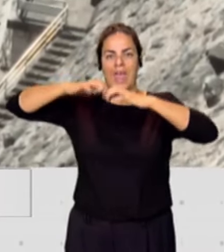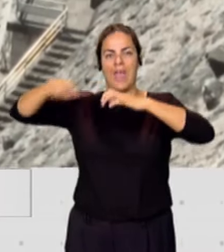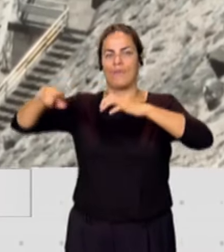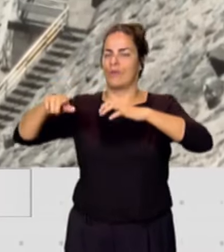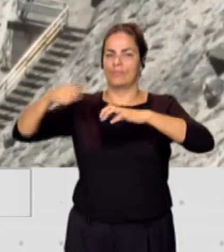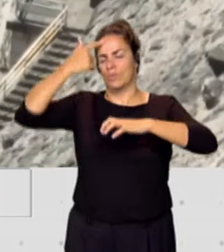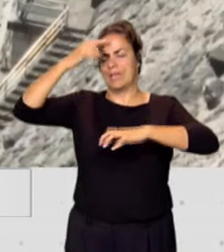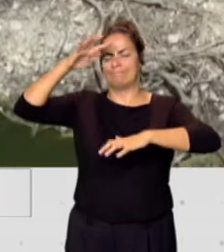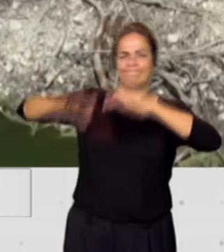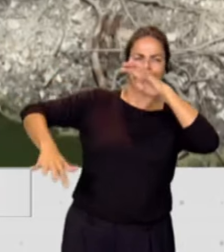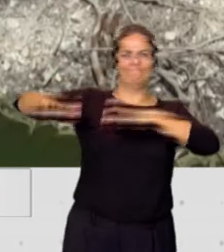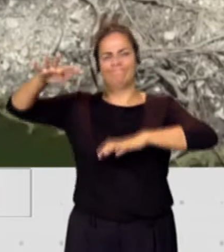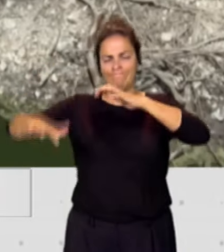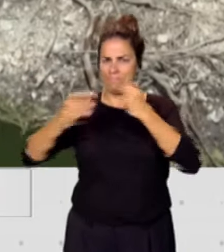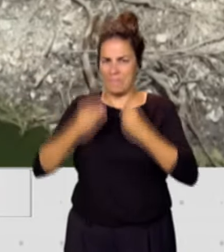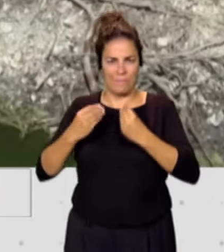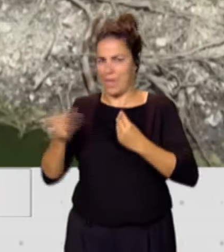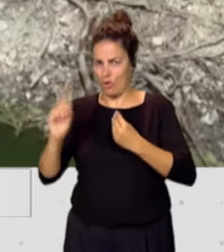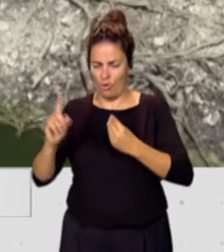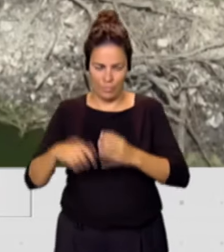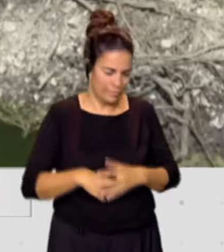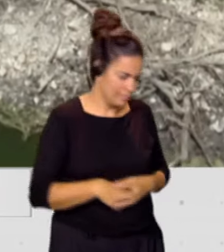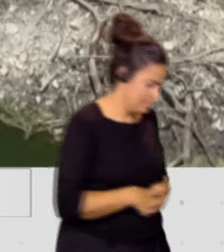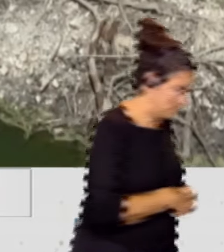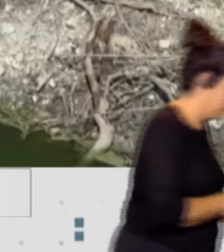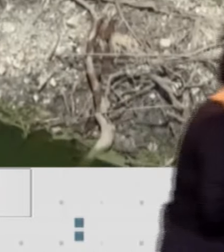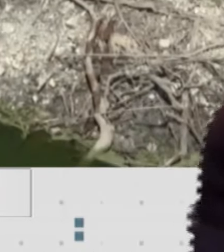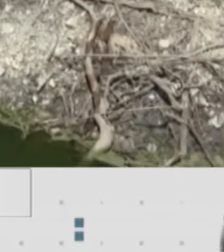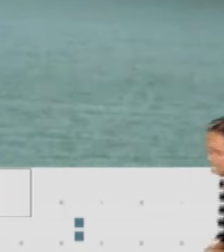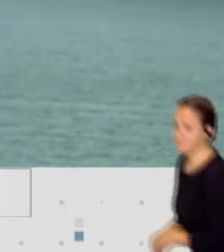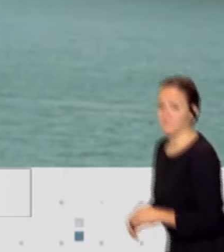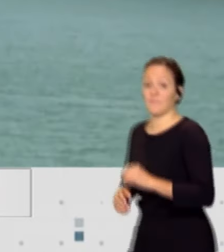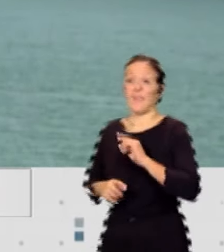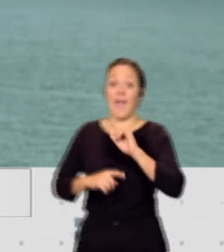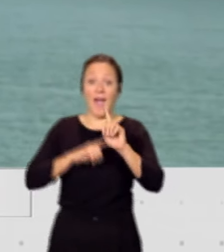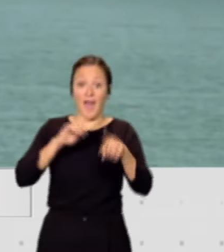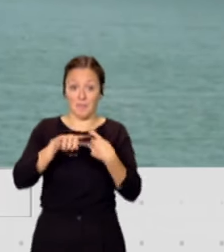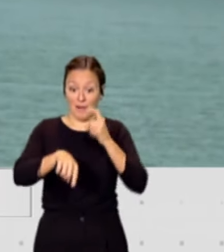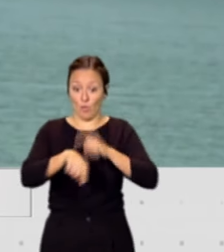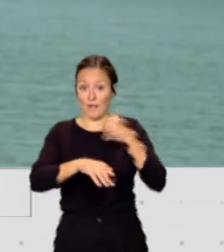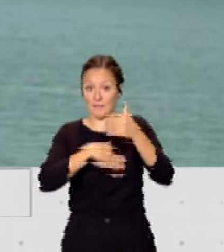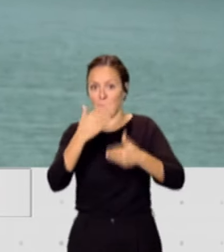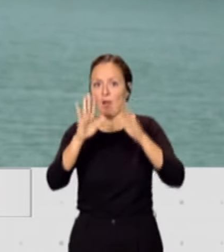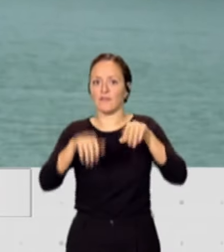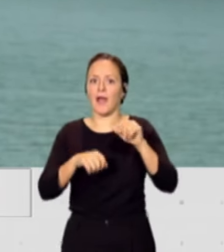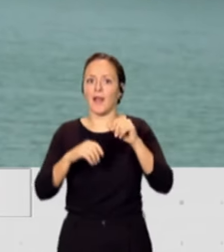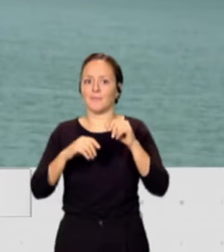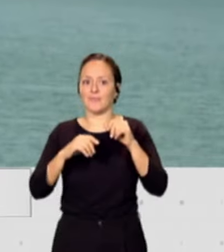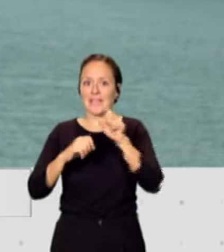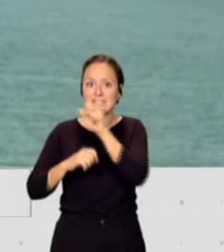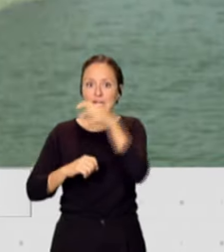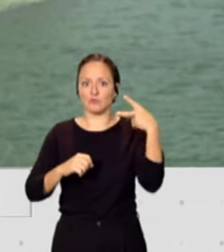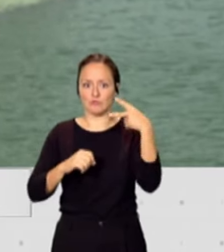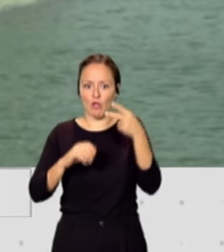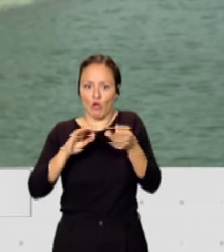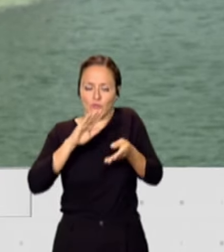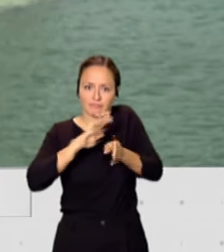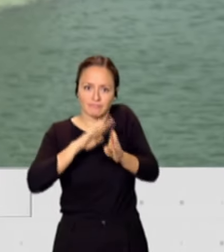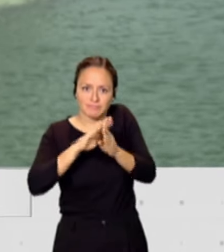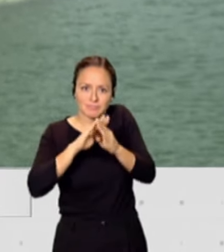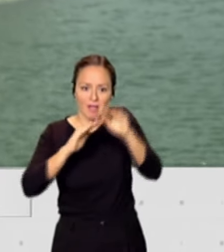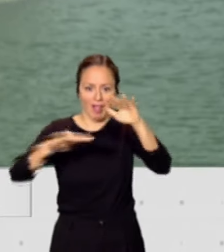desestructurado de alguna manera además Esto va a provocar con el paso del tiempo una ampliación de de la brecha de rendimiento quizás también de los escolares cuando